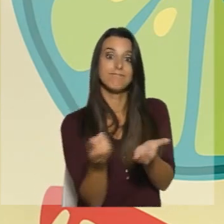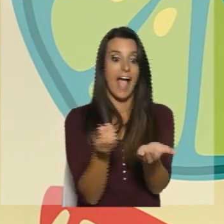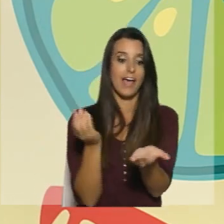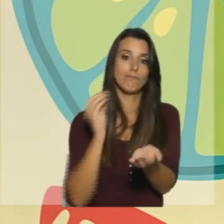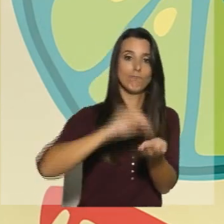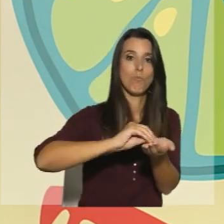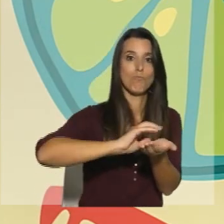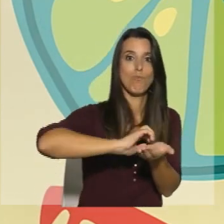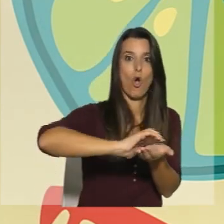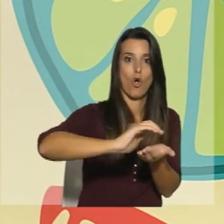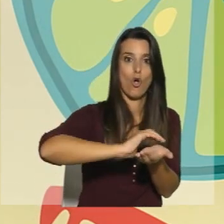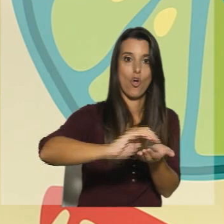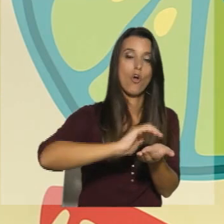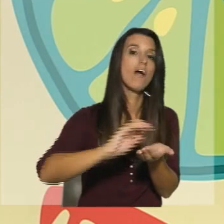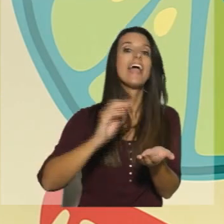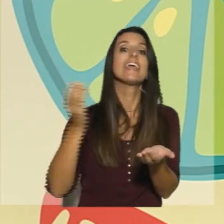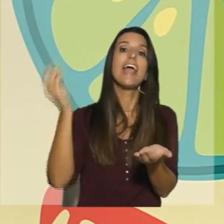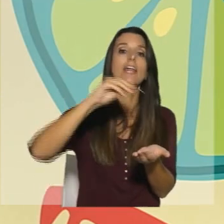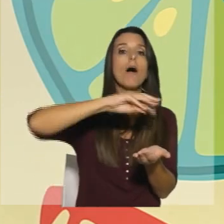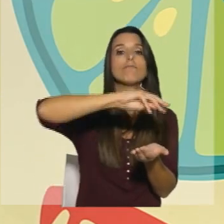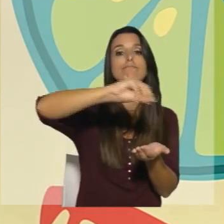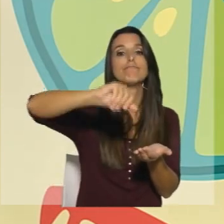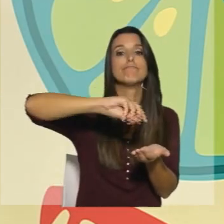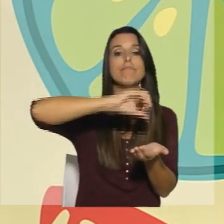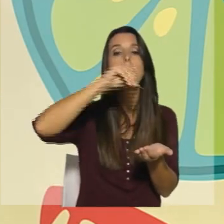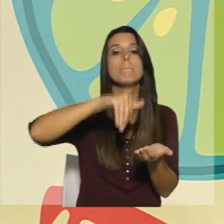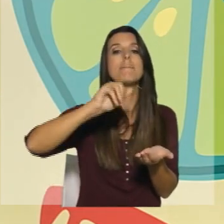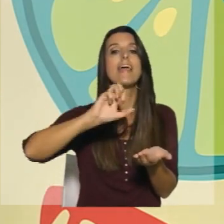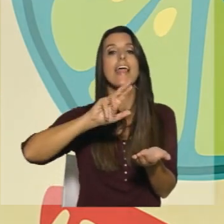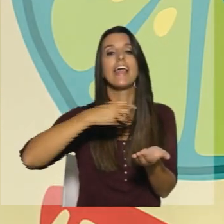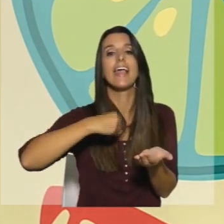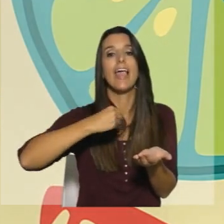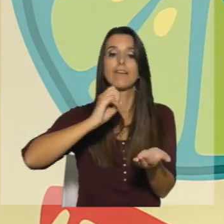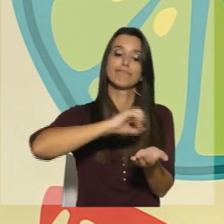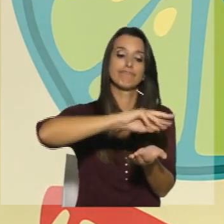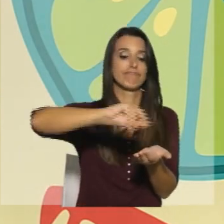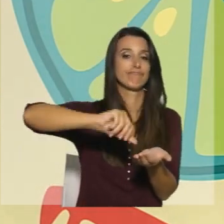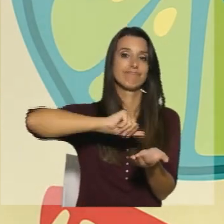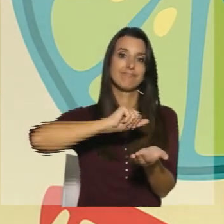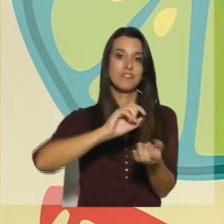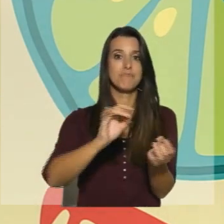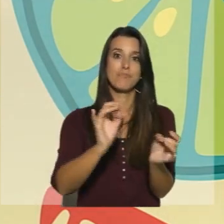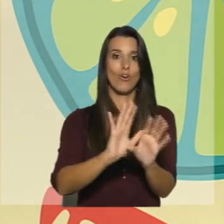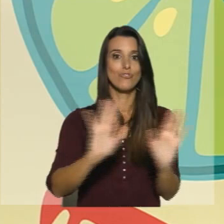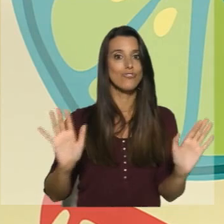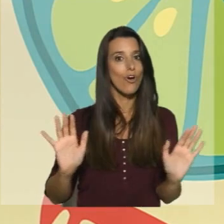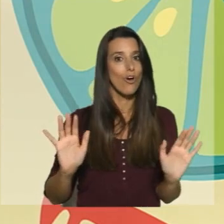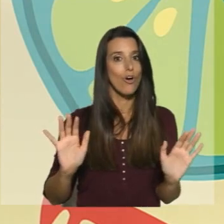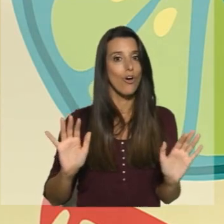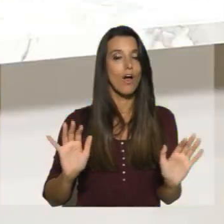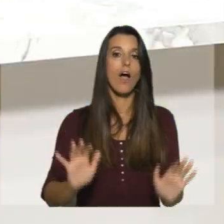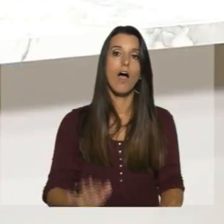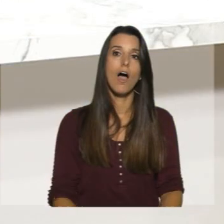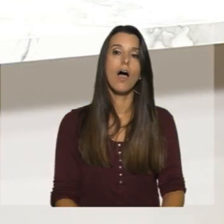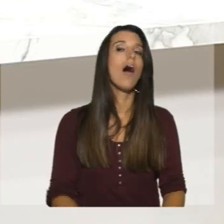con azúcar, se las echo por encima, lo llevo al horno para darle ese toque de dorado al merengue. ¿Qué te parece,